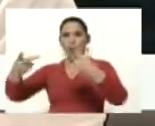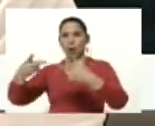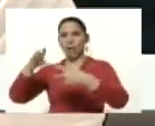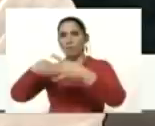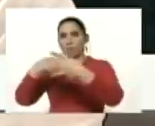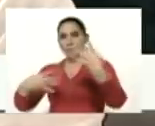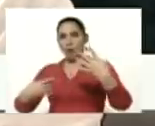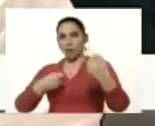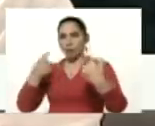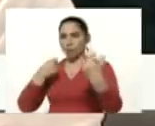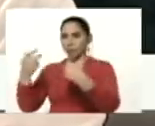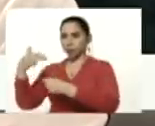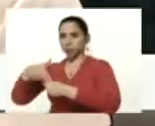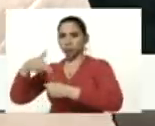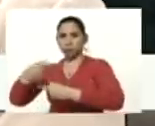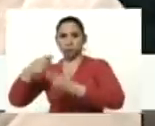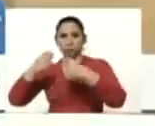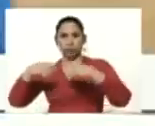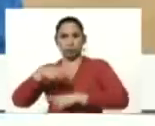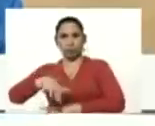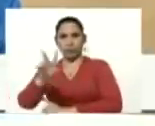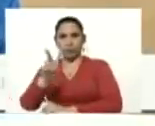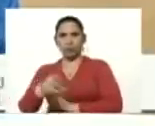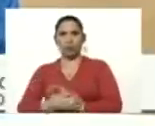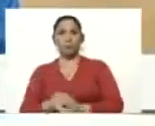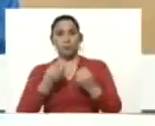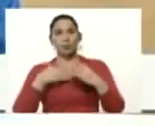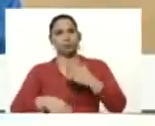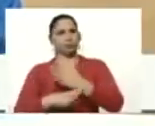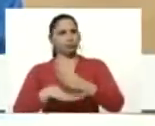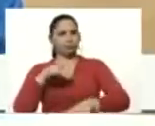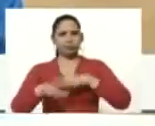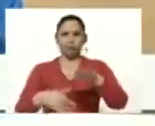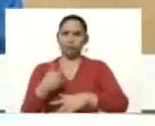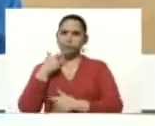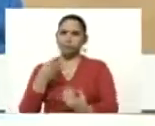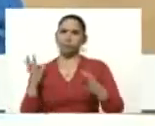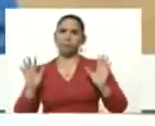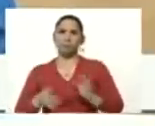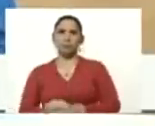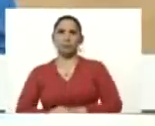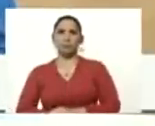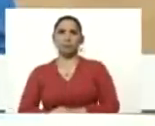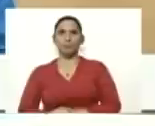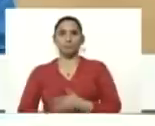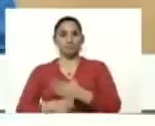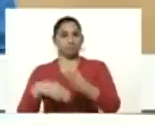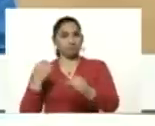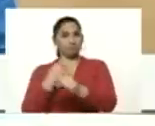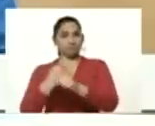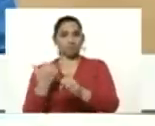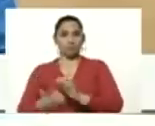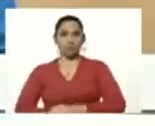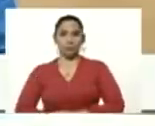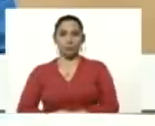y comercialización del combustible para todo el país. Bueno, sigamos avanzando, sigamos trabajando,